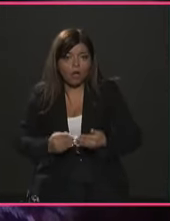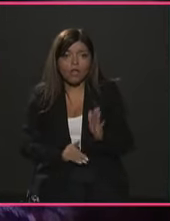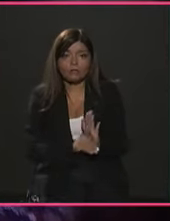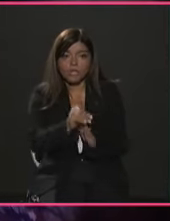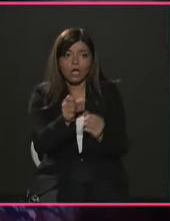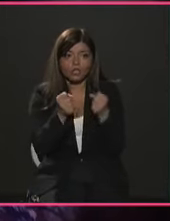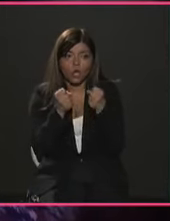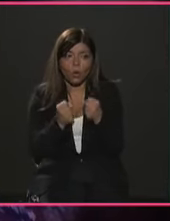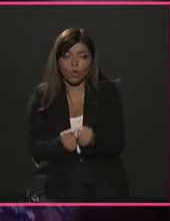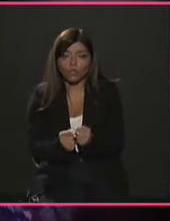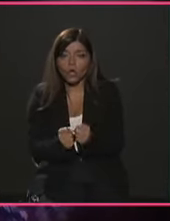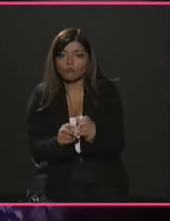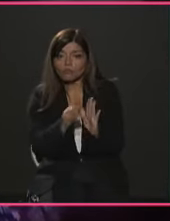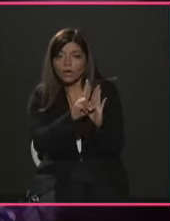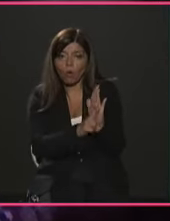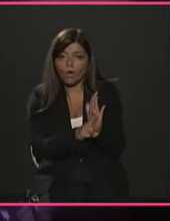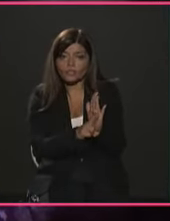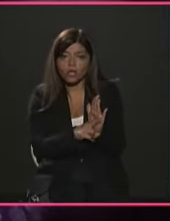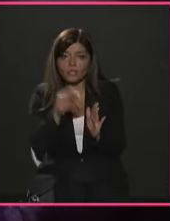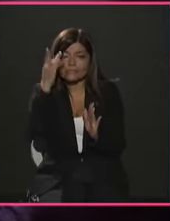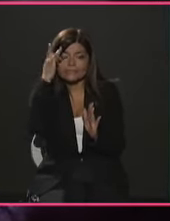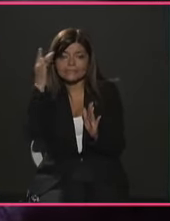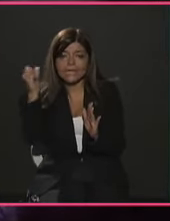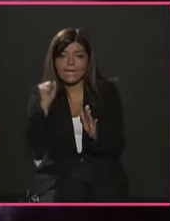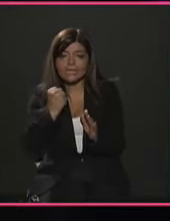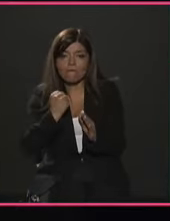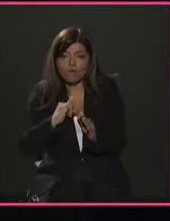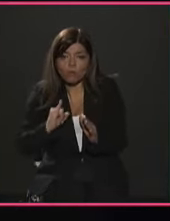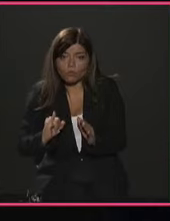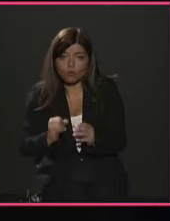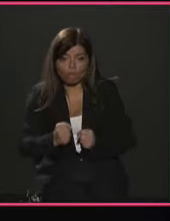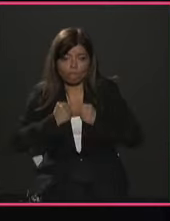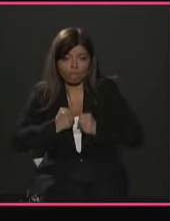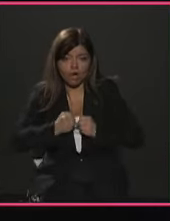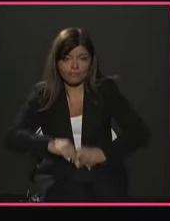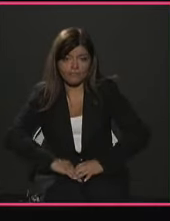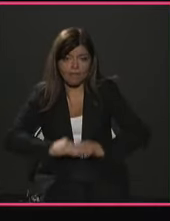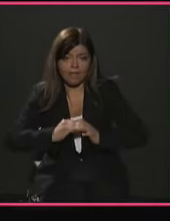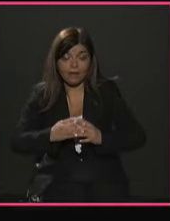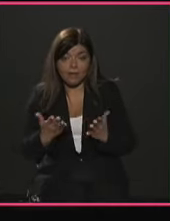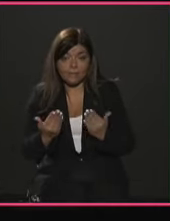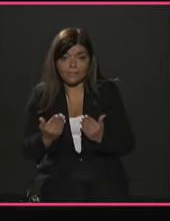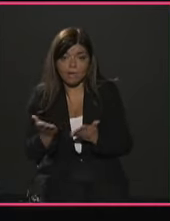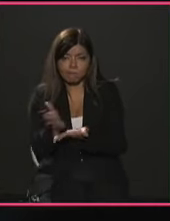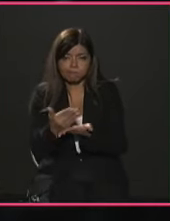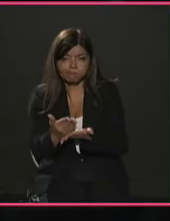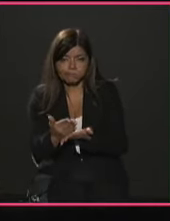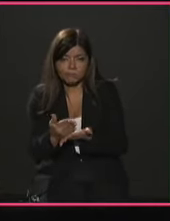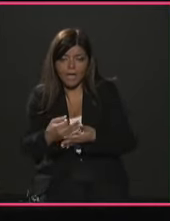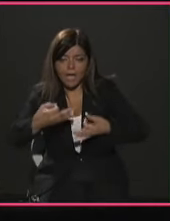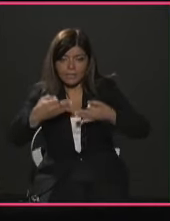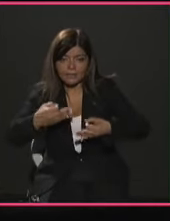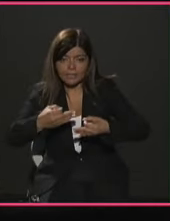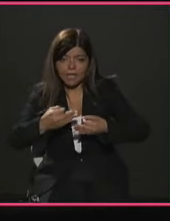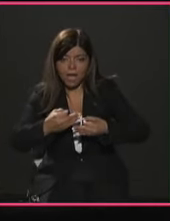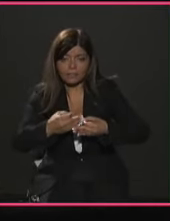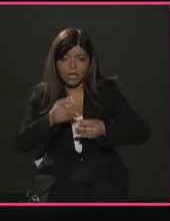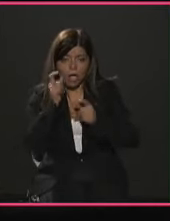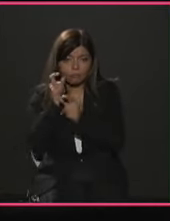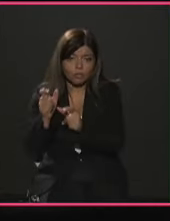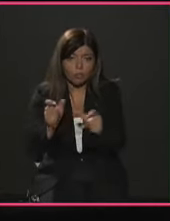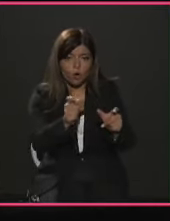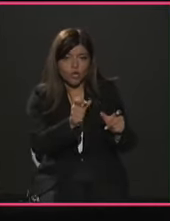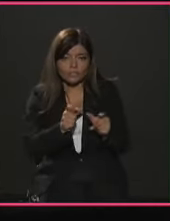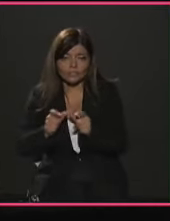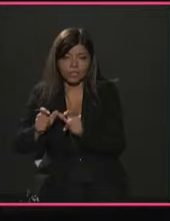desarrollar regulaciones de Inteligencia artificial mucho más robusta lo que necesitamos es una estrategia regulatoria que monitoree todos